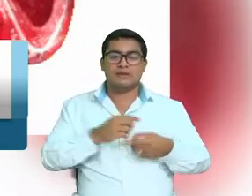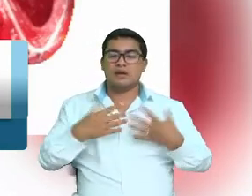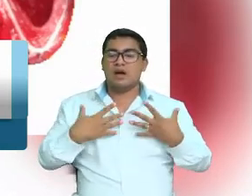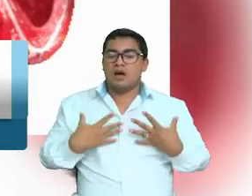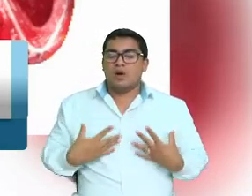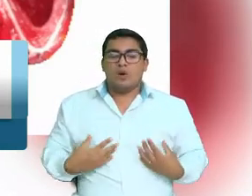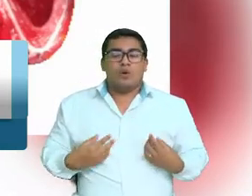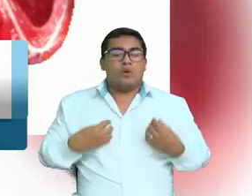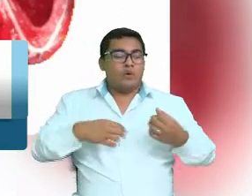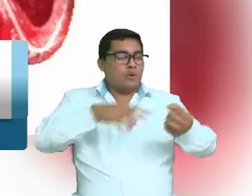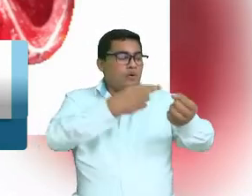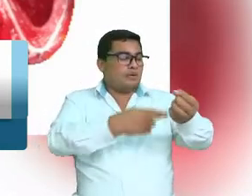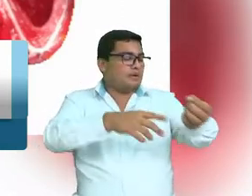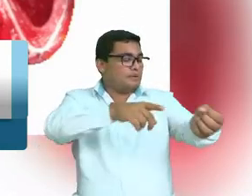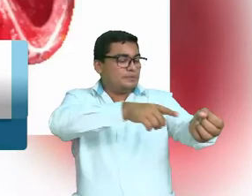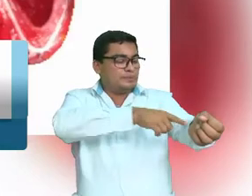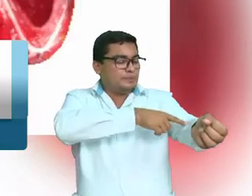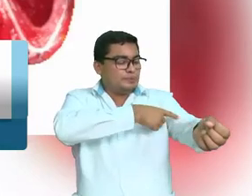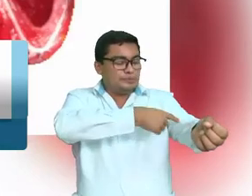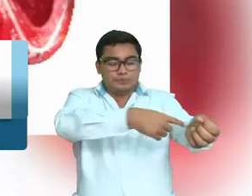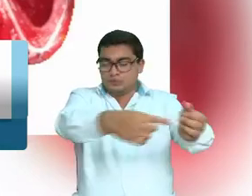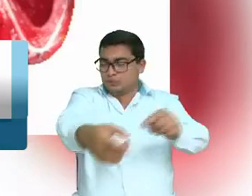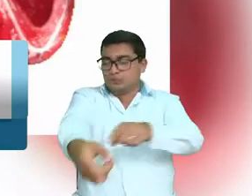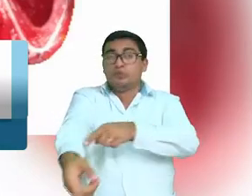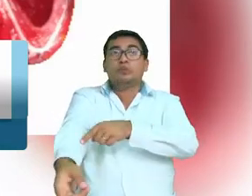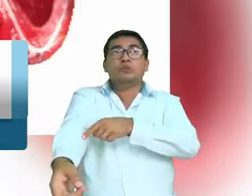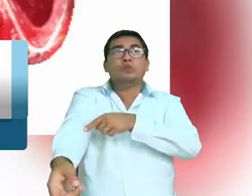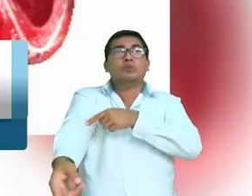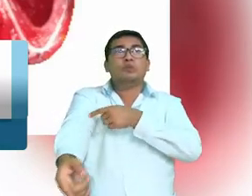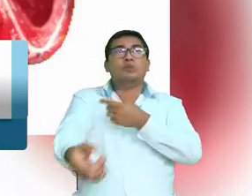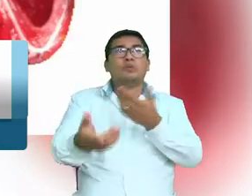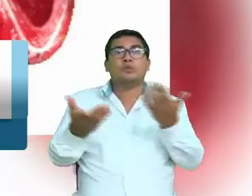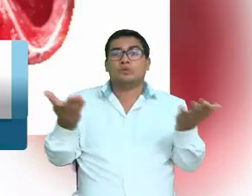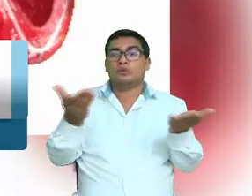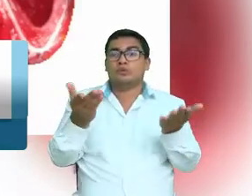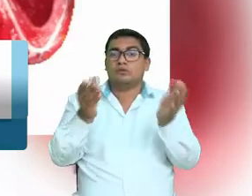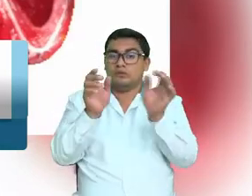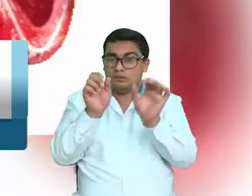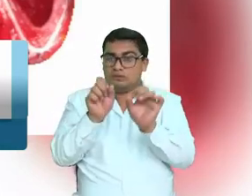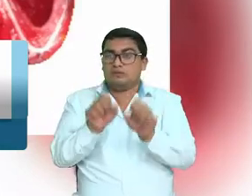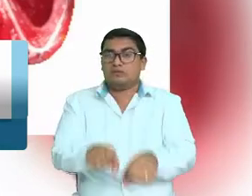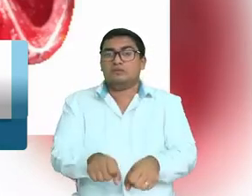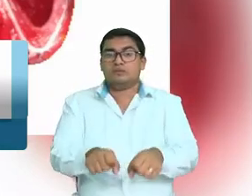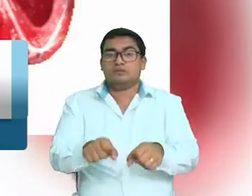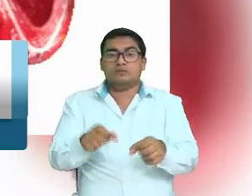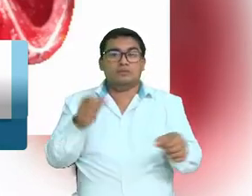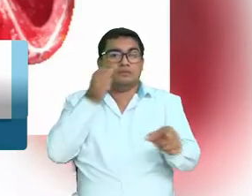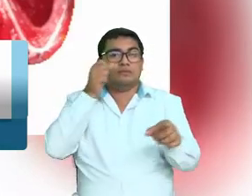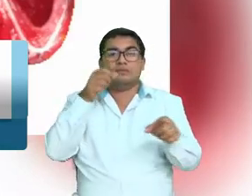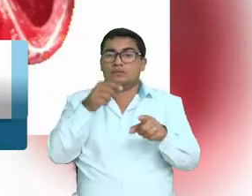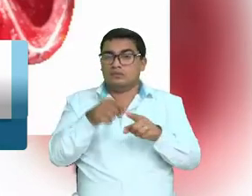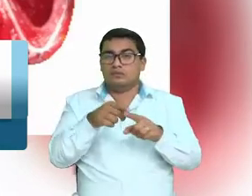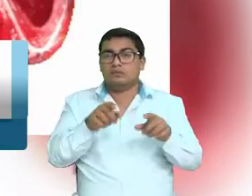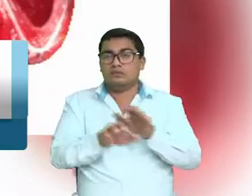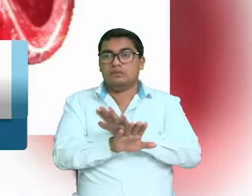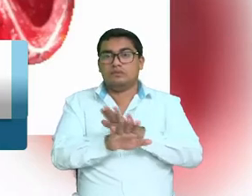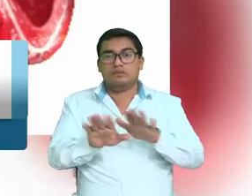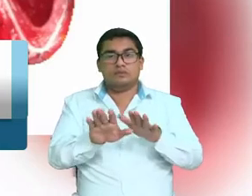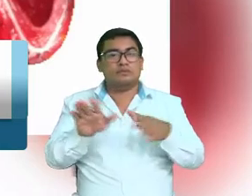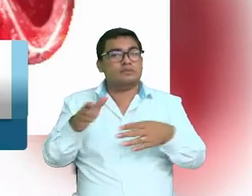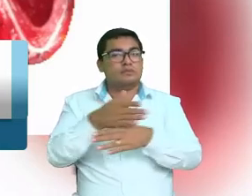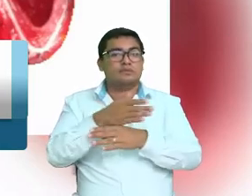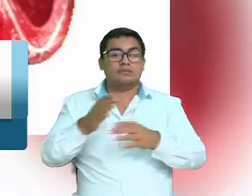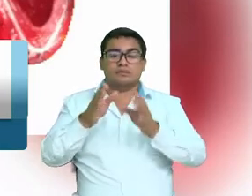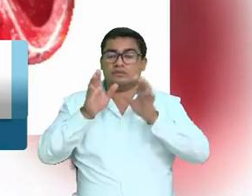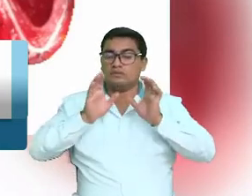luego regresa al sistema, al ventrículo izquierdo para llegar hasta el objetivo final que son cada una de las células